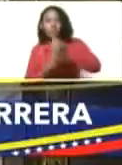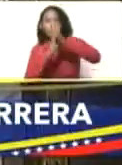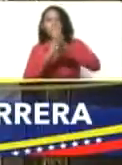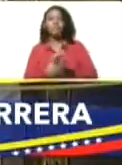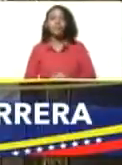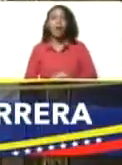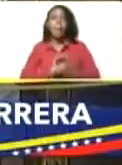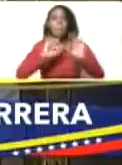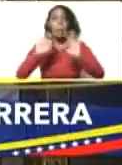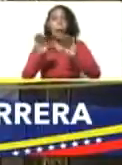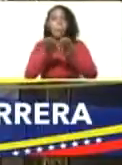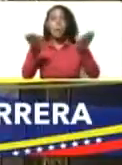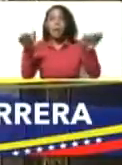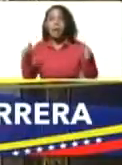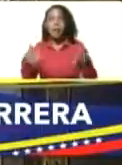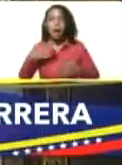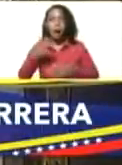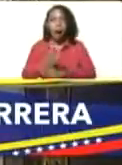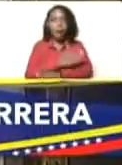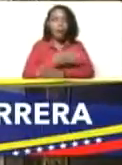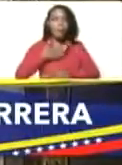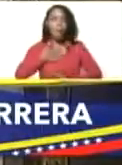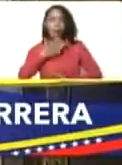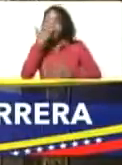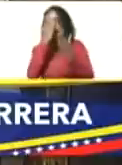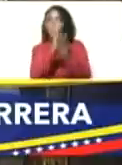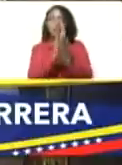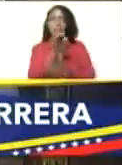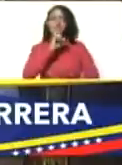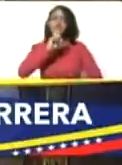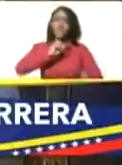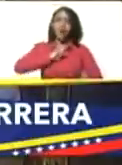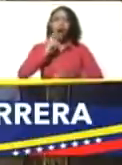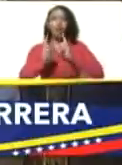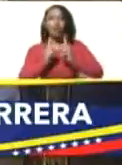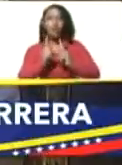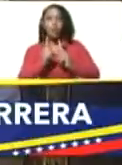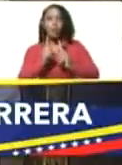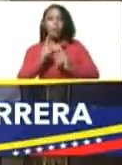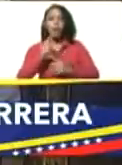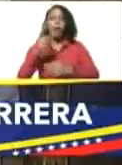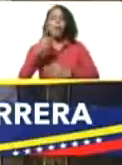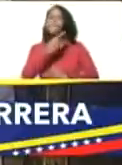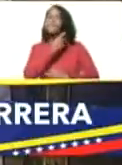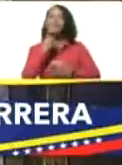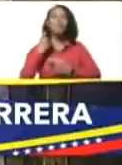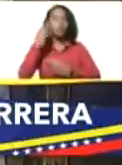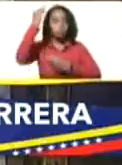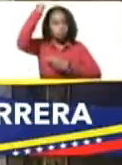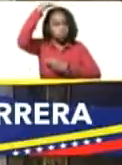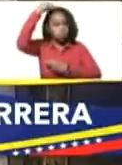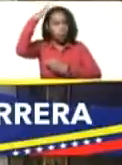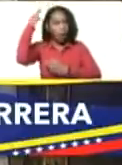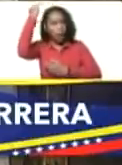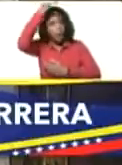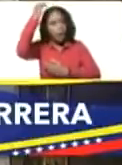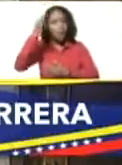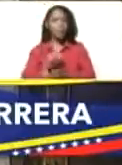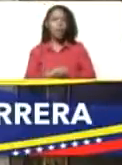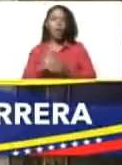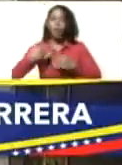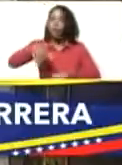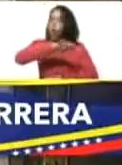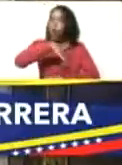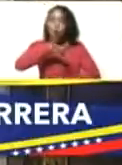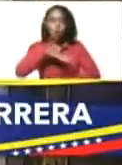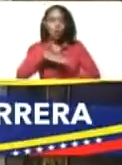una mesa ante mí, enfrente de mis enemigos. Me unges la cabeza con perfume y mi copa rebosa. Todos